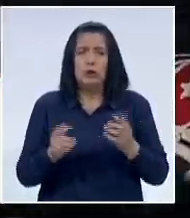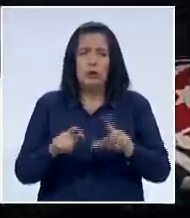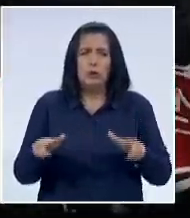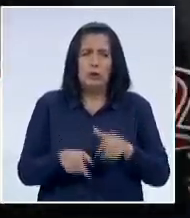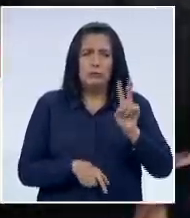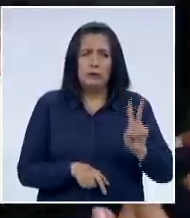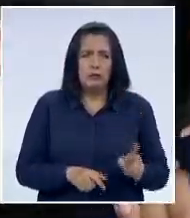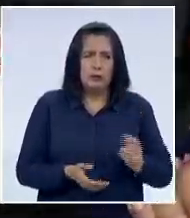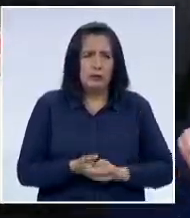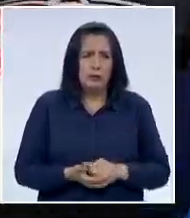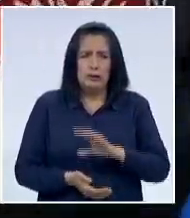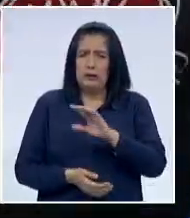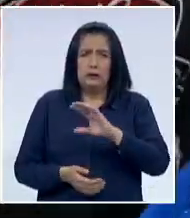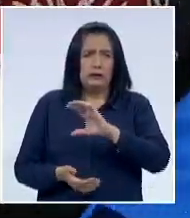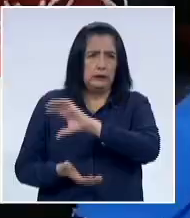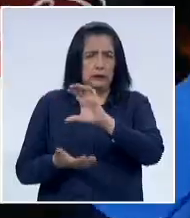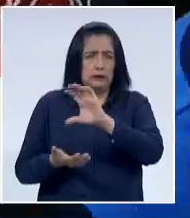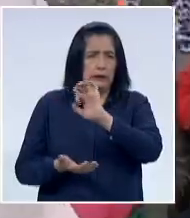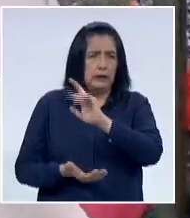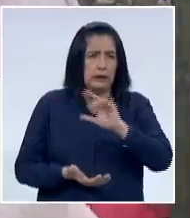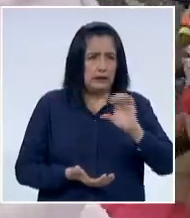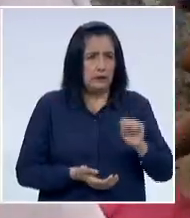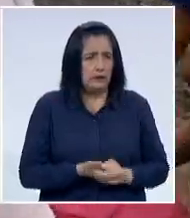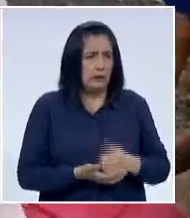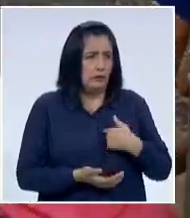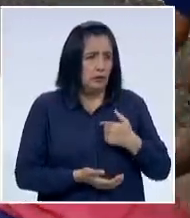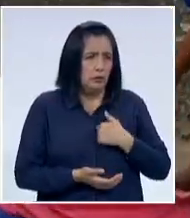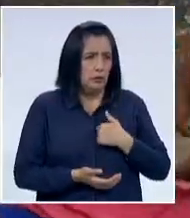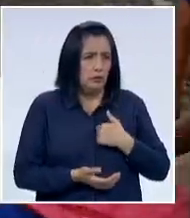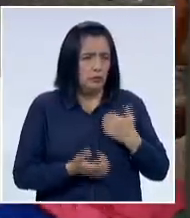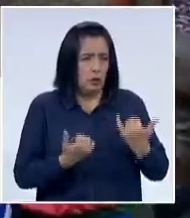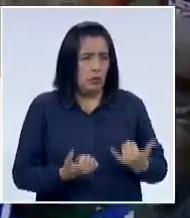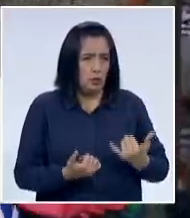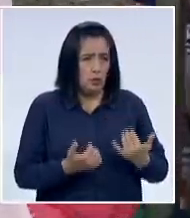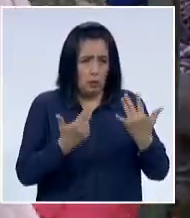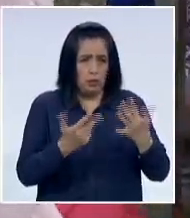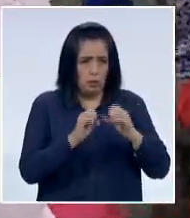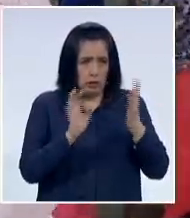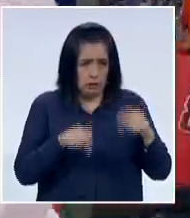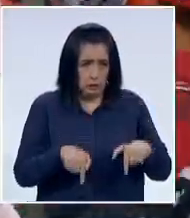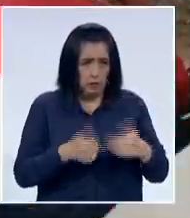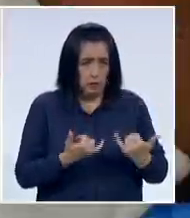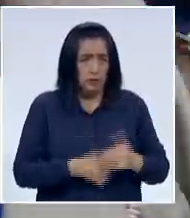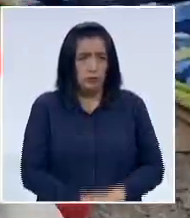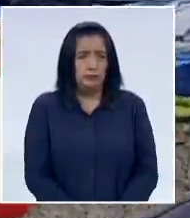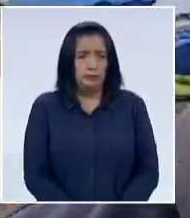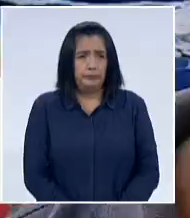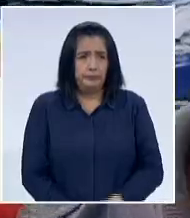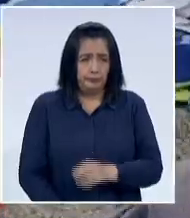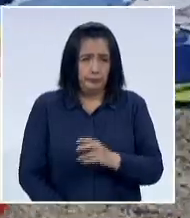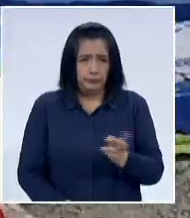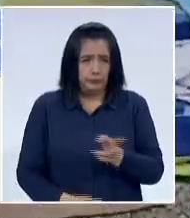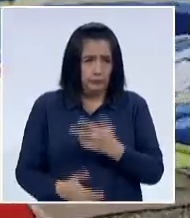vida? De Caracas. De Caracas, dicen ustedes. De 8 con hoy. 8 días. ¿Para logró este